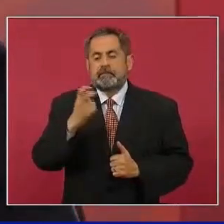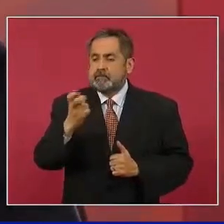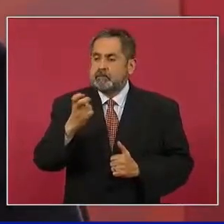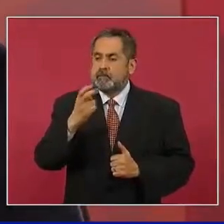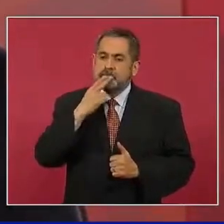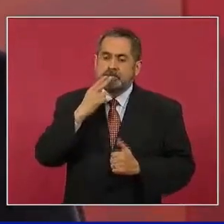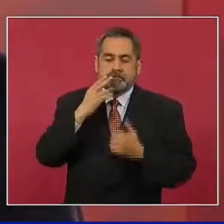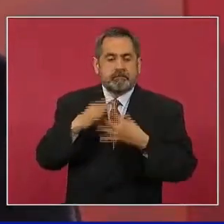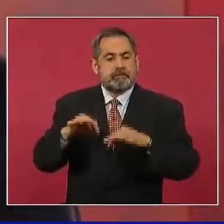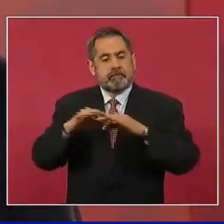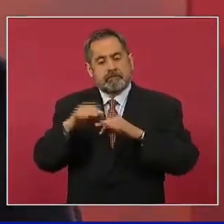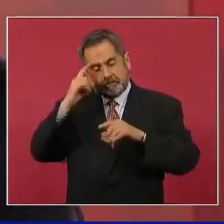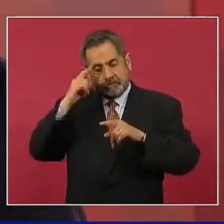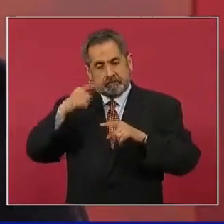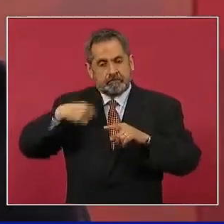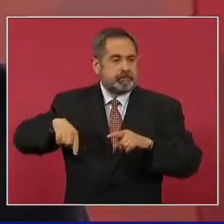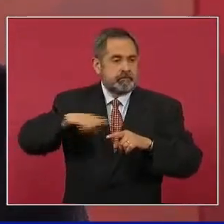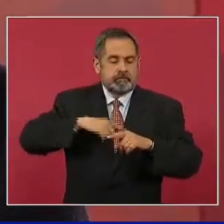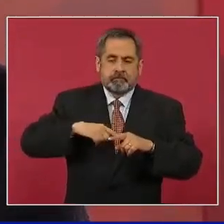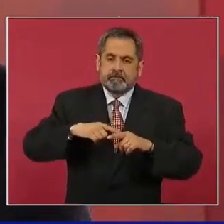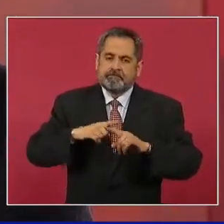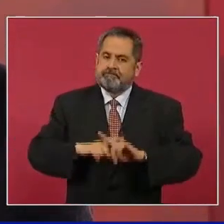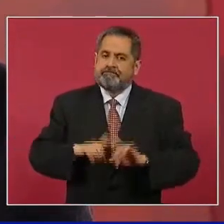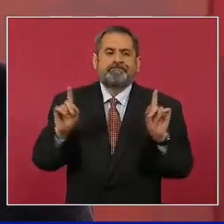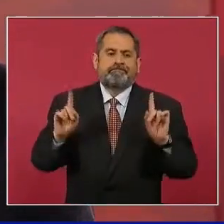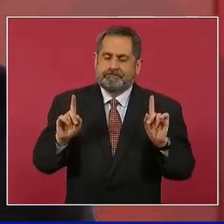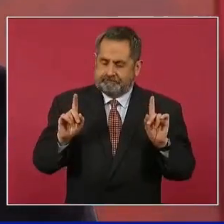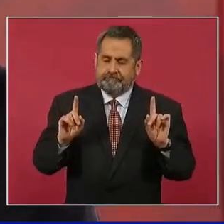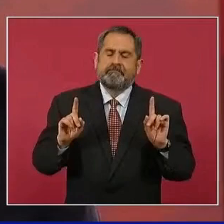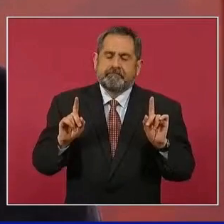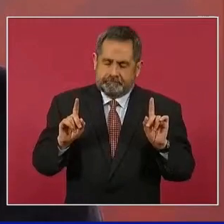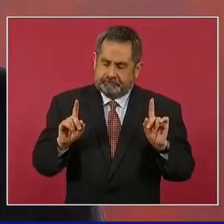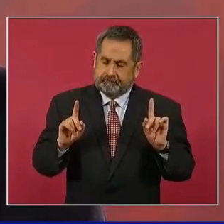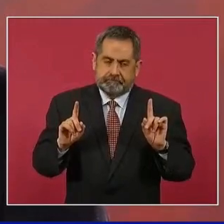marca la diferencia.